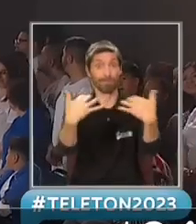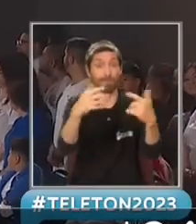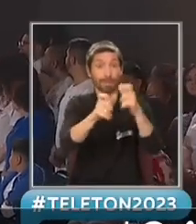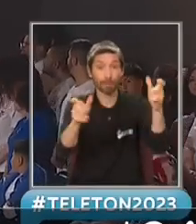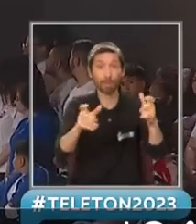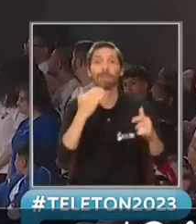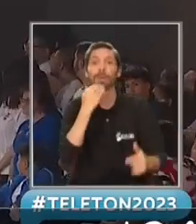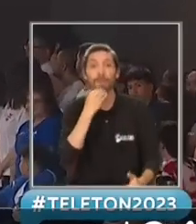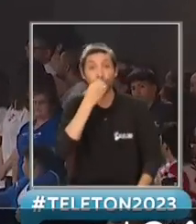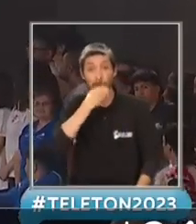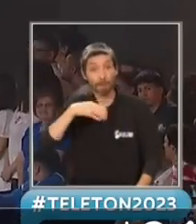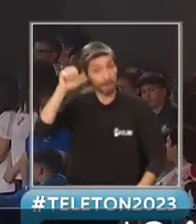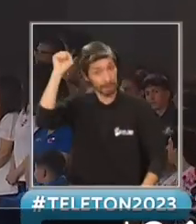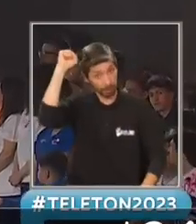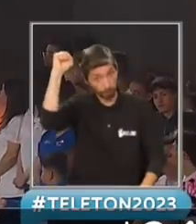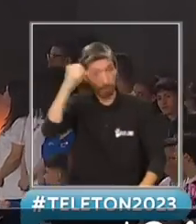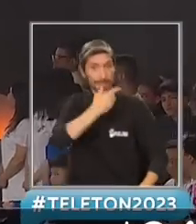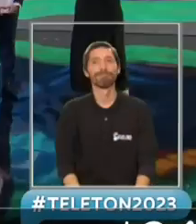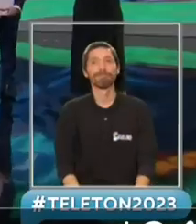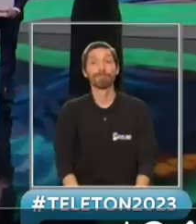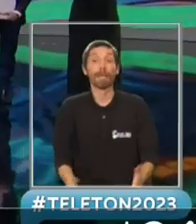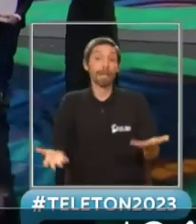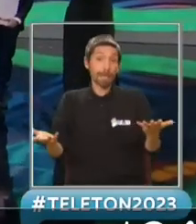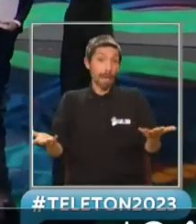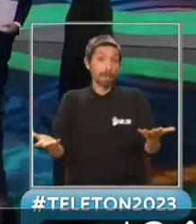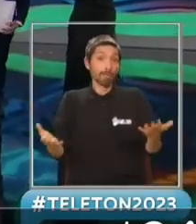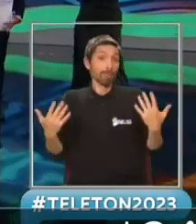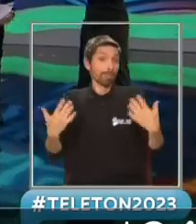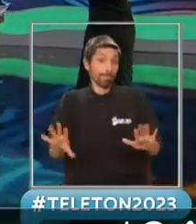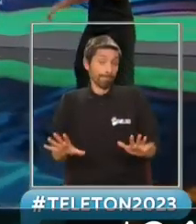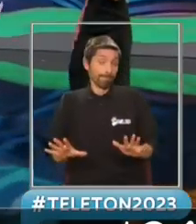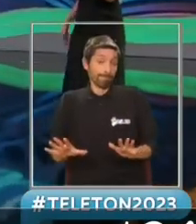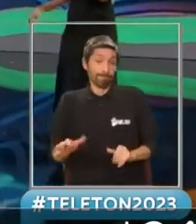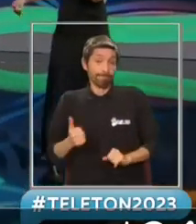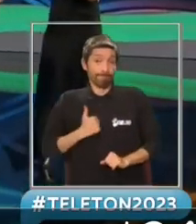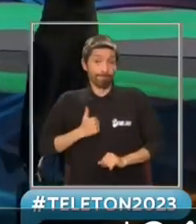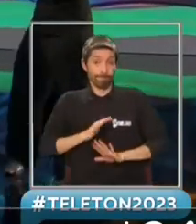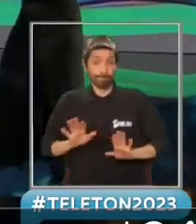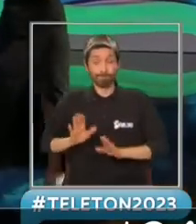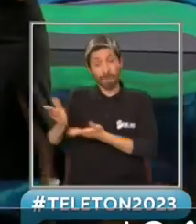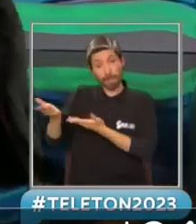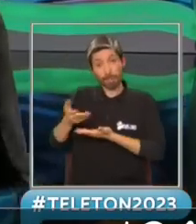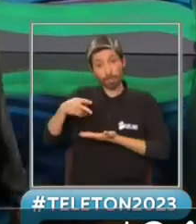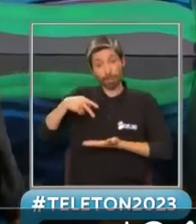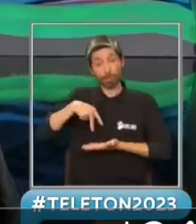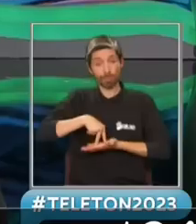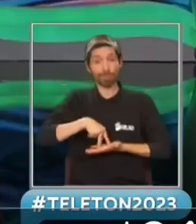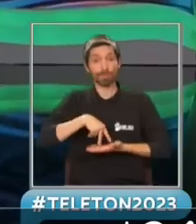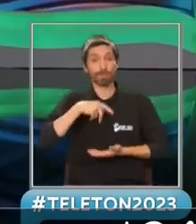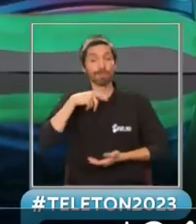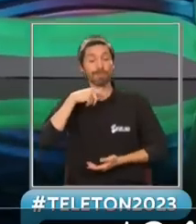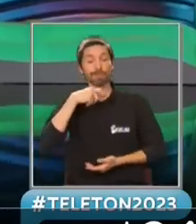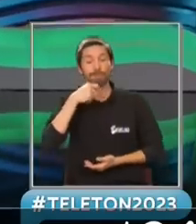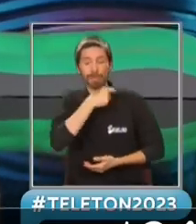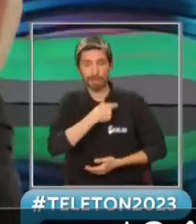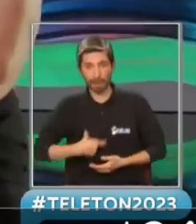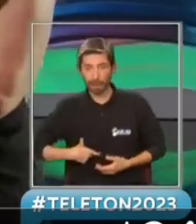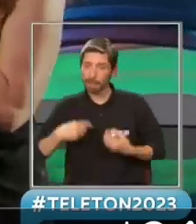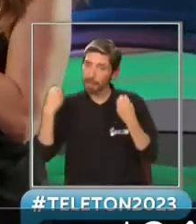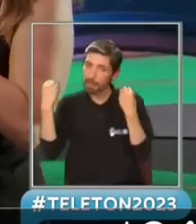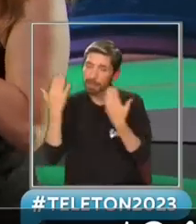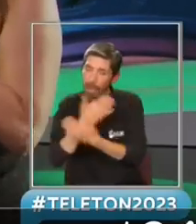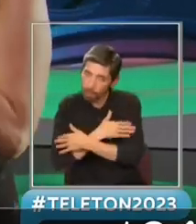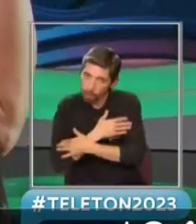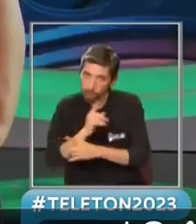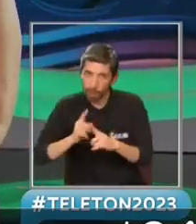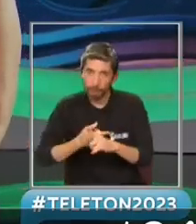Gabriel Boris Font, y a las autoridades de gobierno que nos acompañan. Y claro, como es costumbre a la obertura, llegó el presidente de la República, que hizo